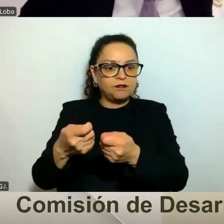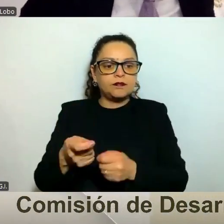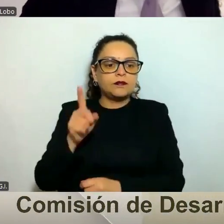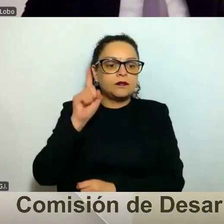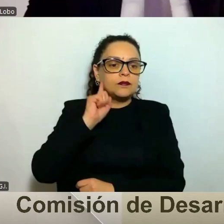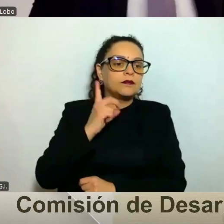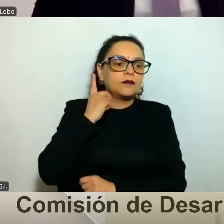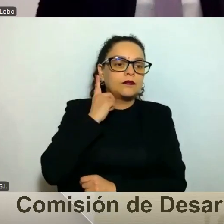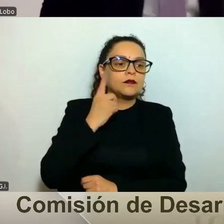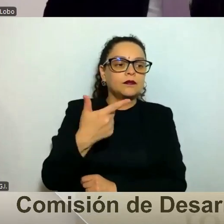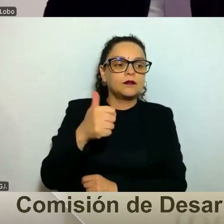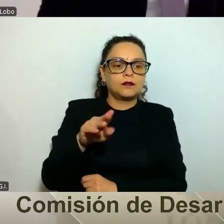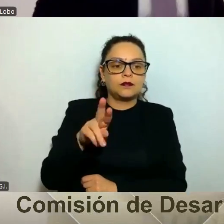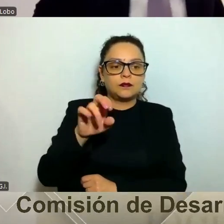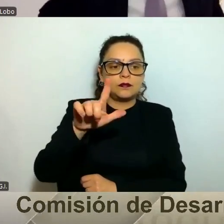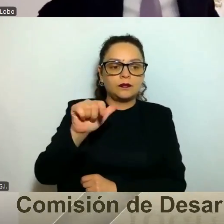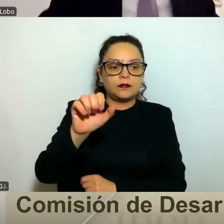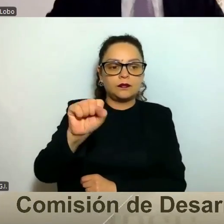presidente.